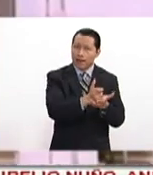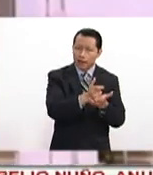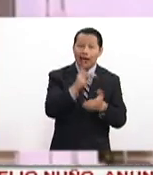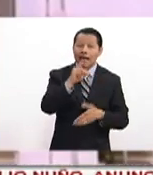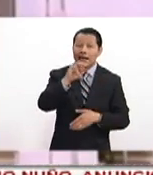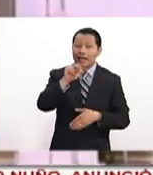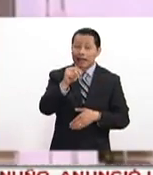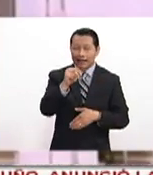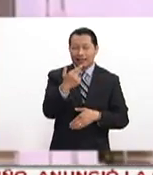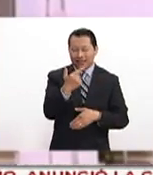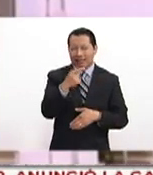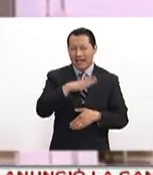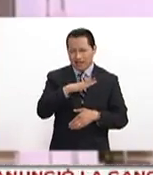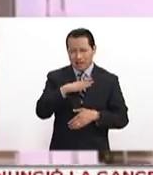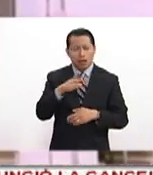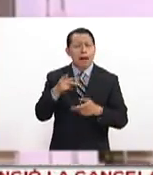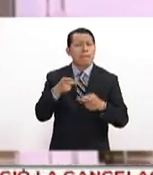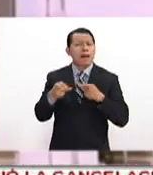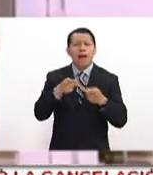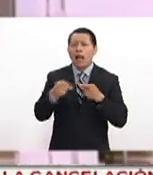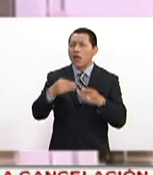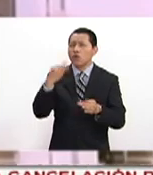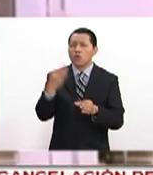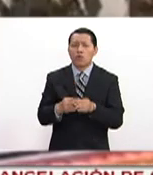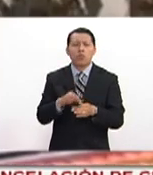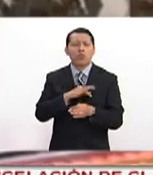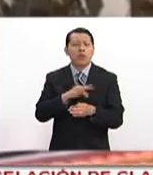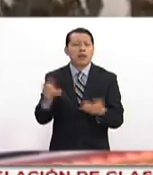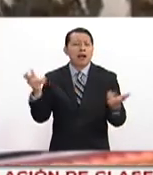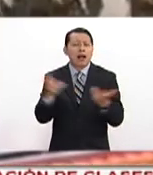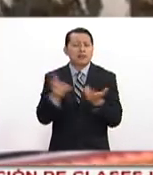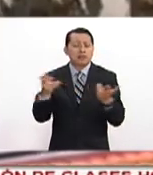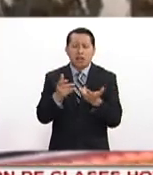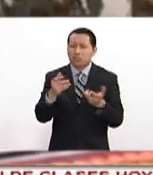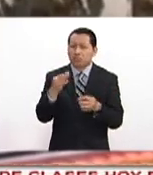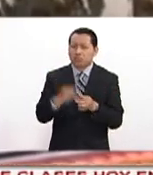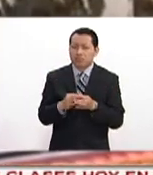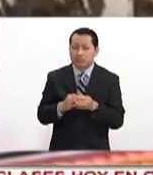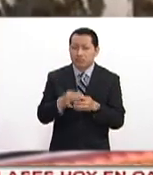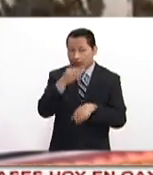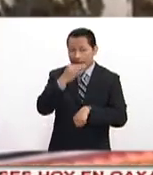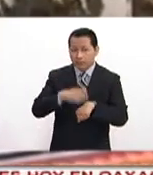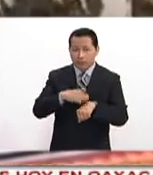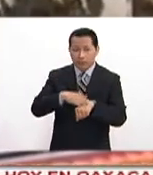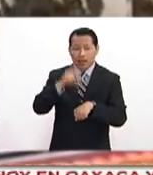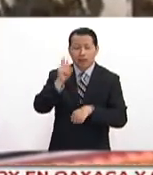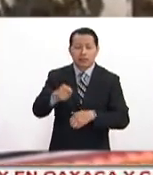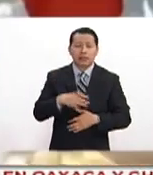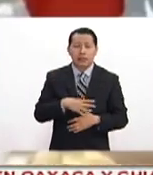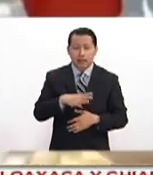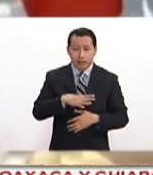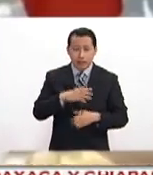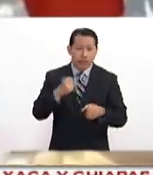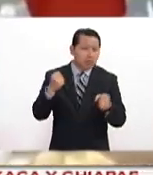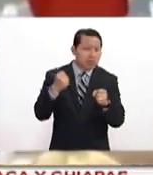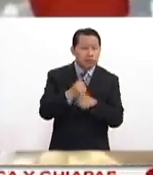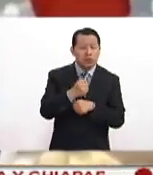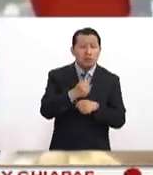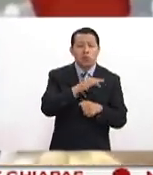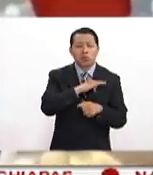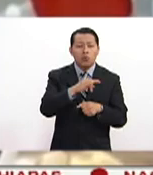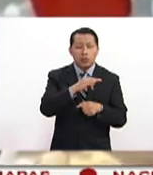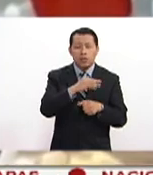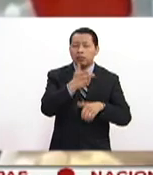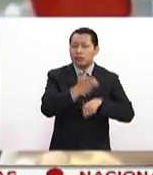está preparada y dispuesta a emplear cualquiera de sus medios definitivos y advirtió que sus eventuales represalias causarán a